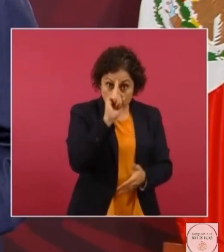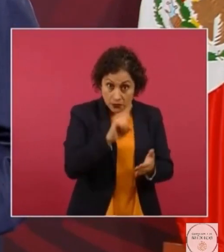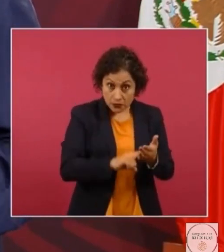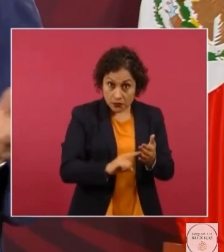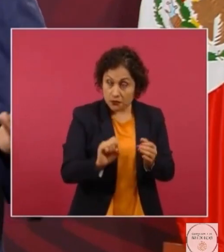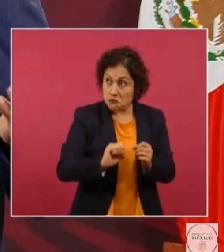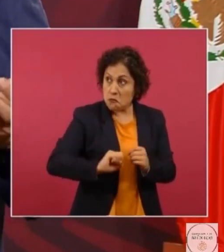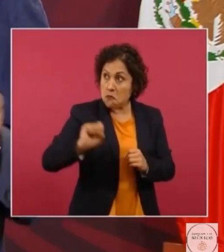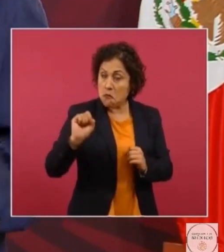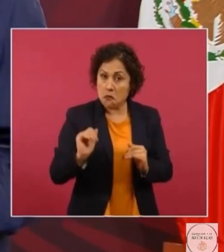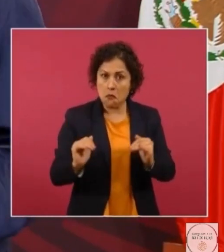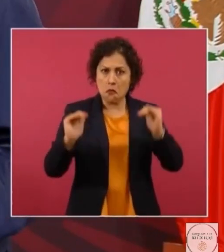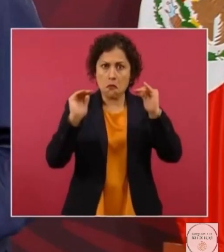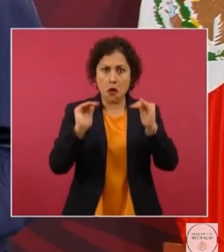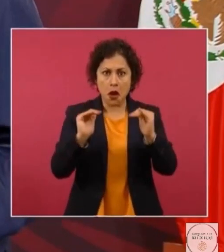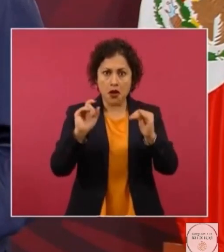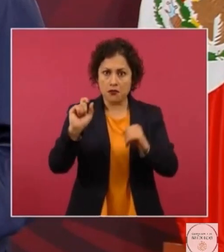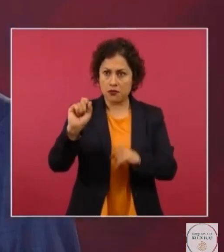Pues no.